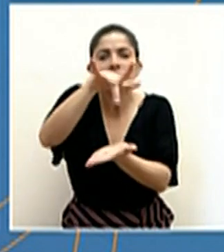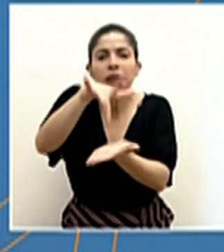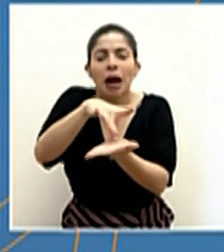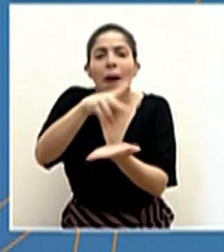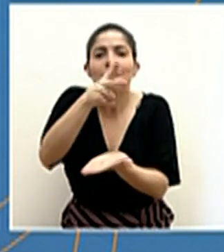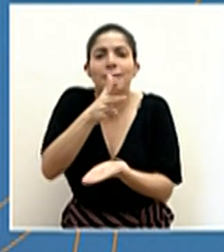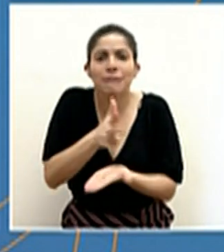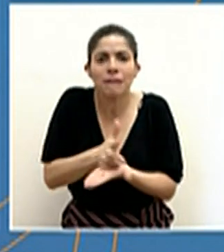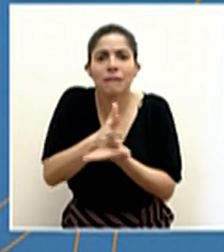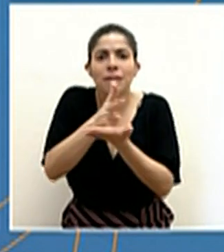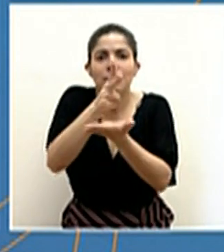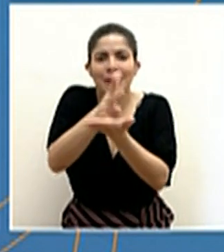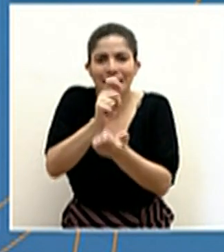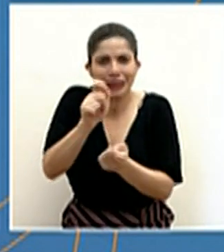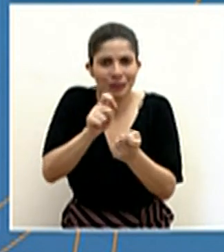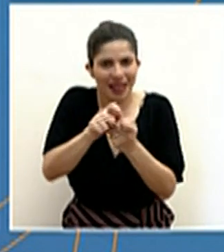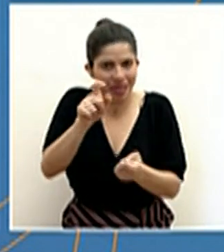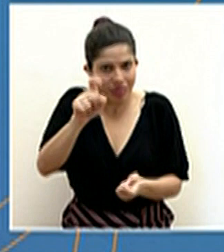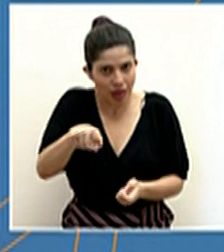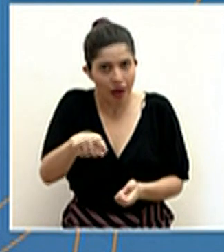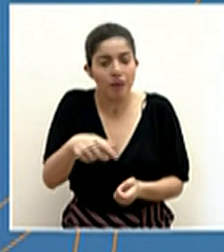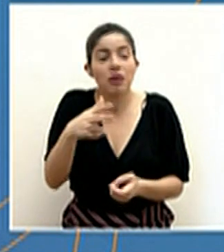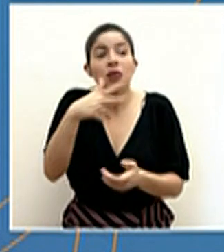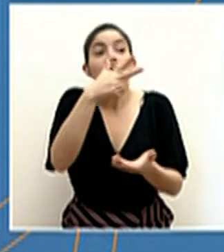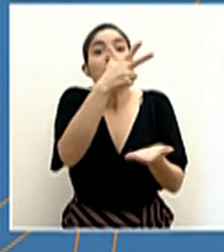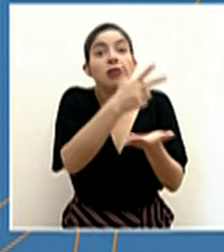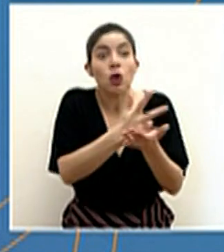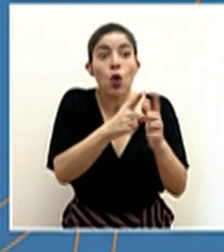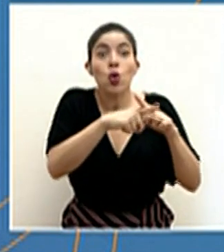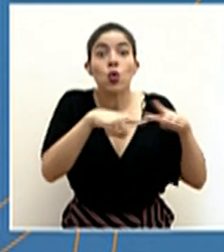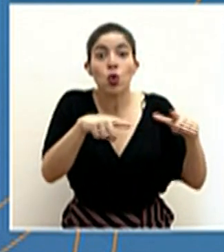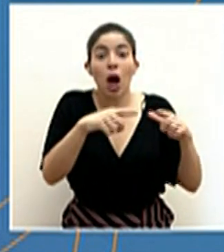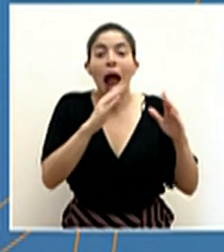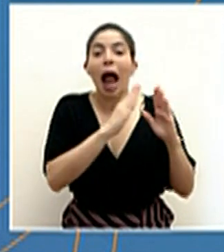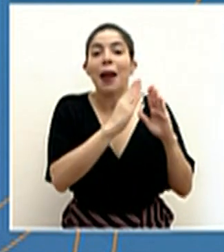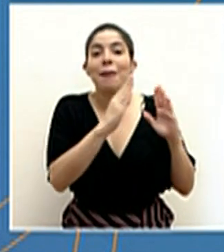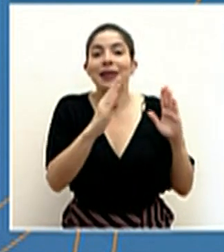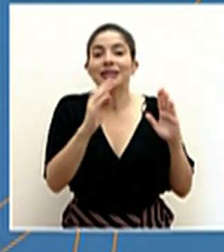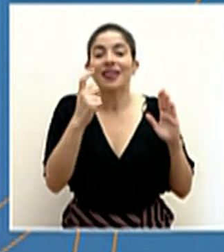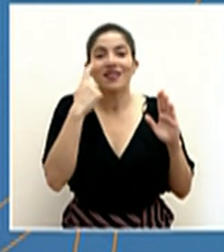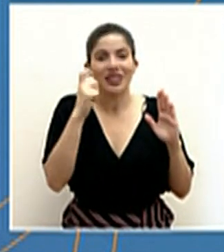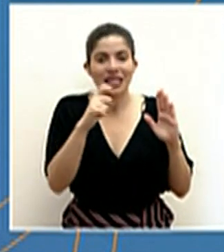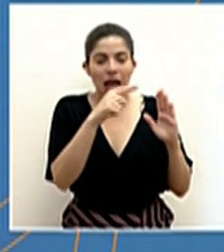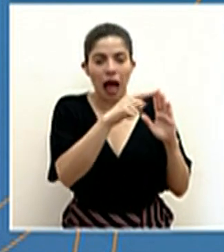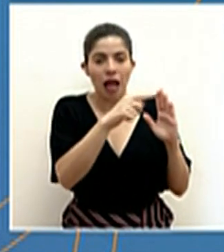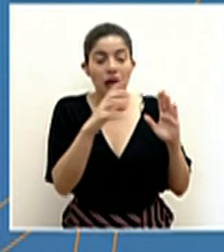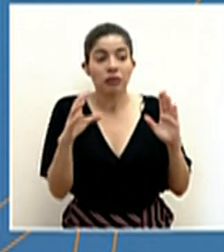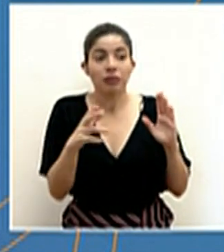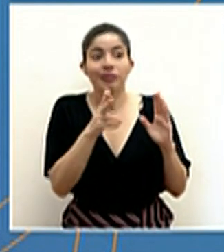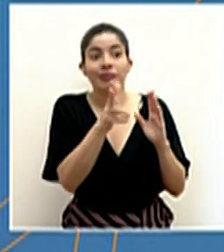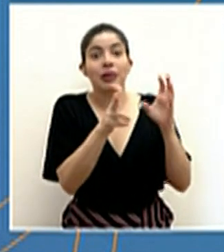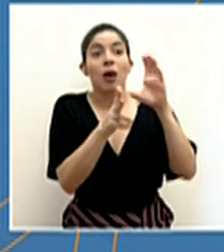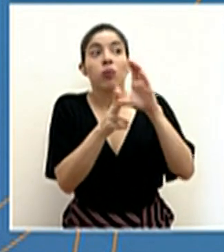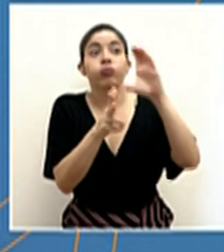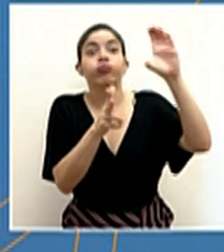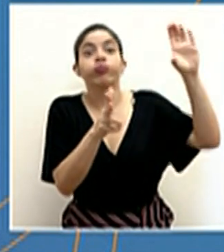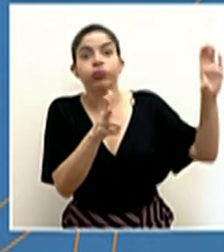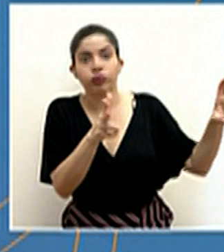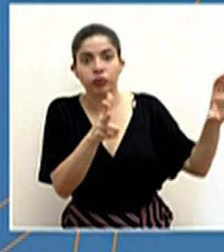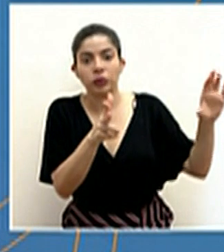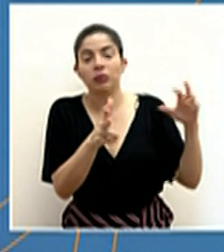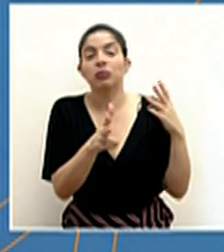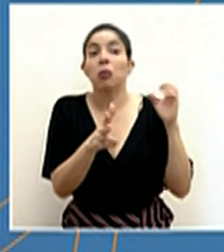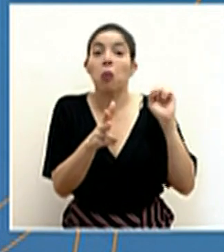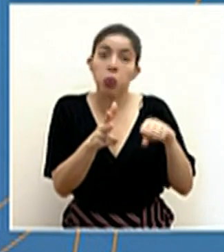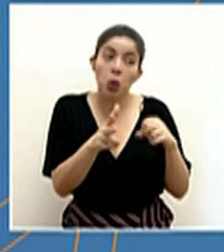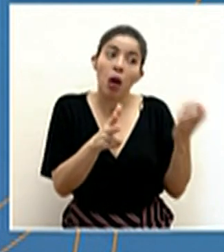seleccionadas, va a llegar al almacén fiscal, va a descargar, si así ha sido establecido, puede levantar